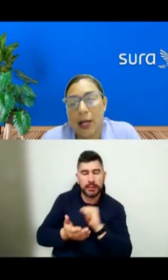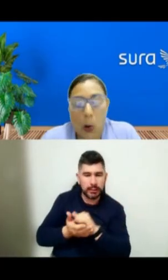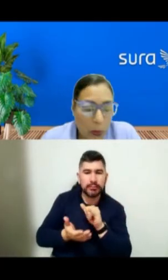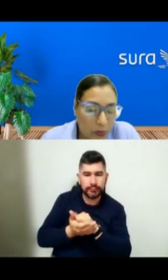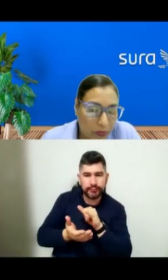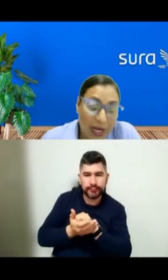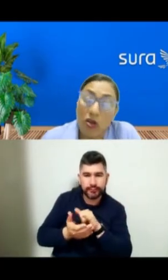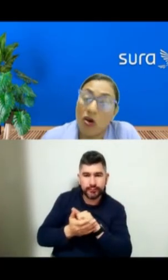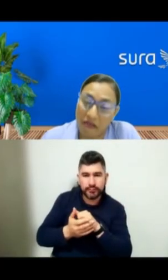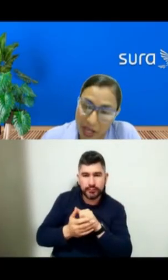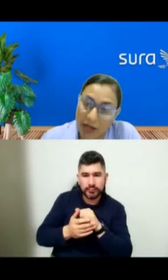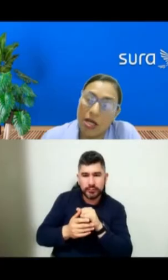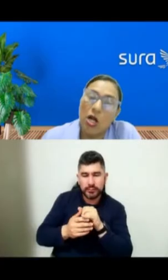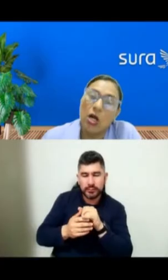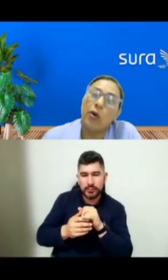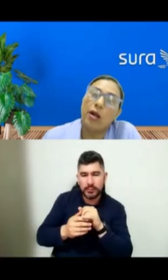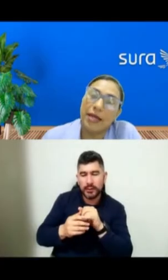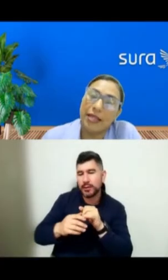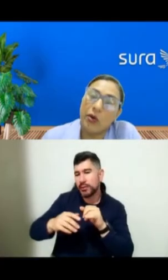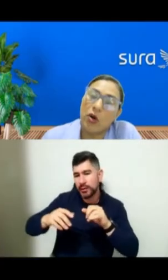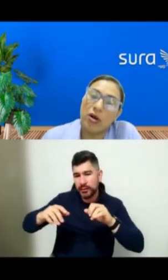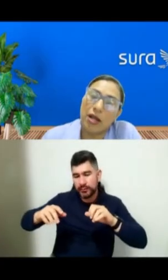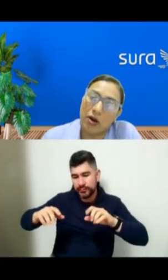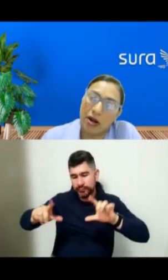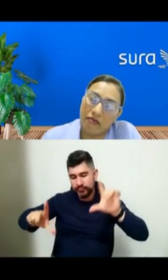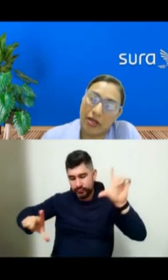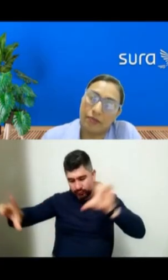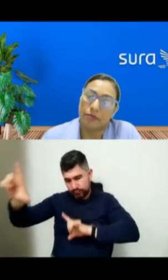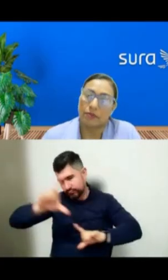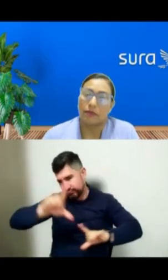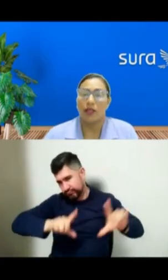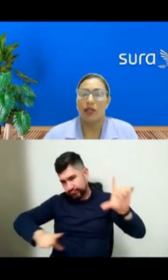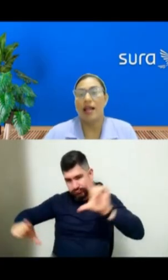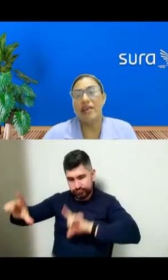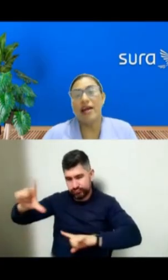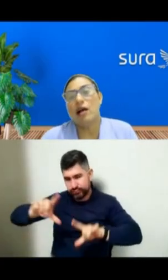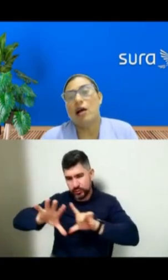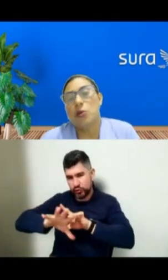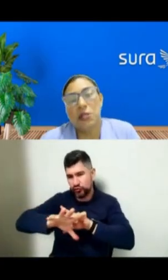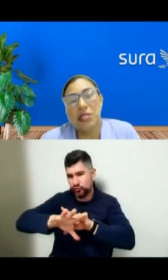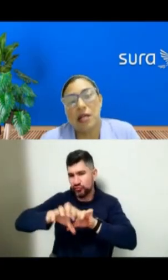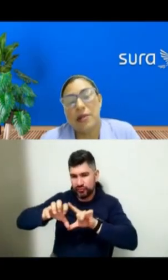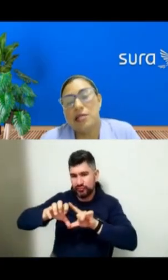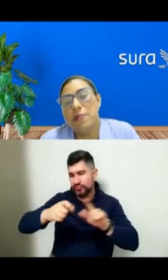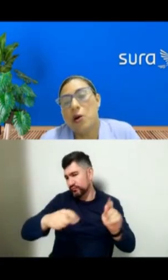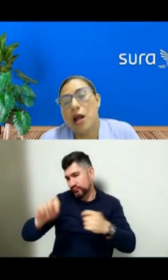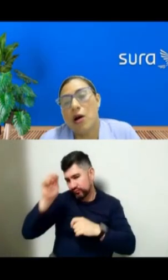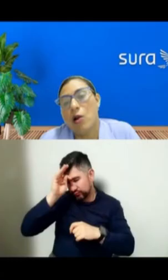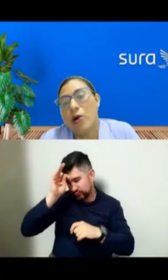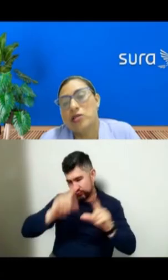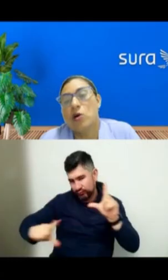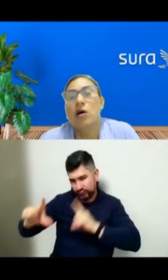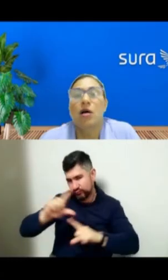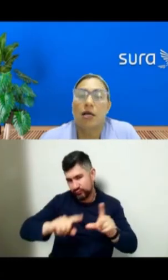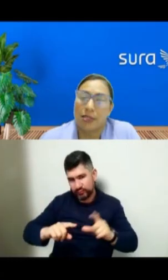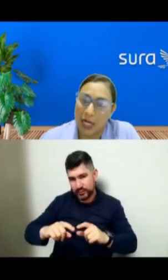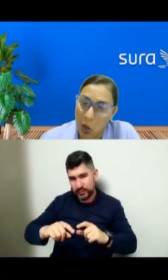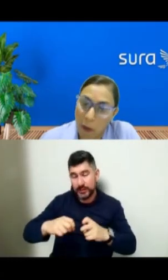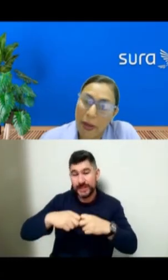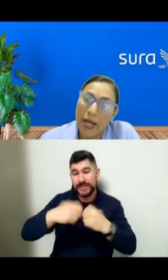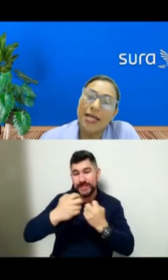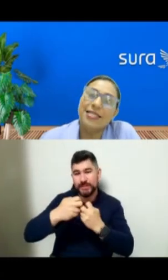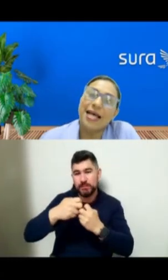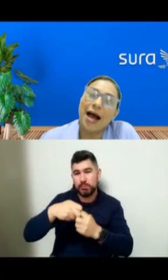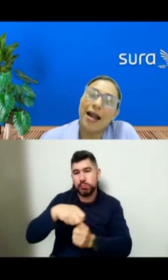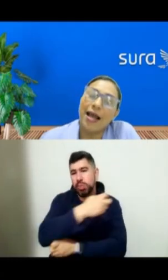eso se ve con radiografía, lo ve el médico ya con radiografía. La abierta, como se lo decía al principio, el hueso